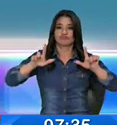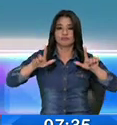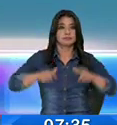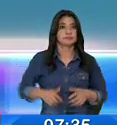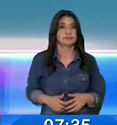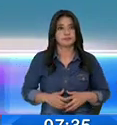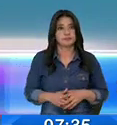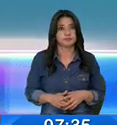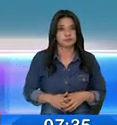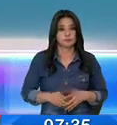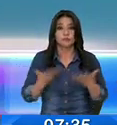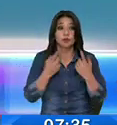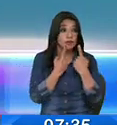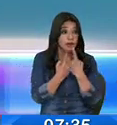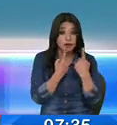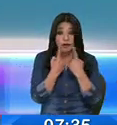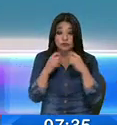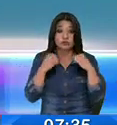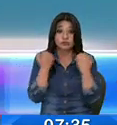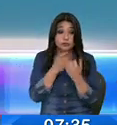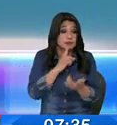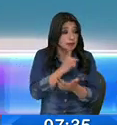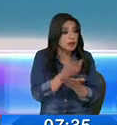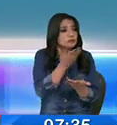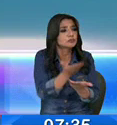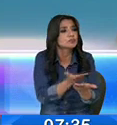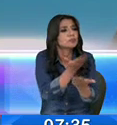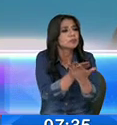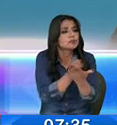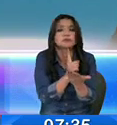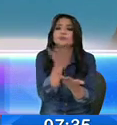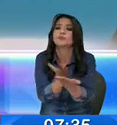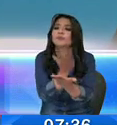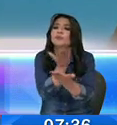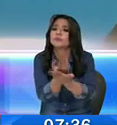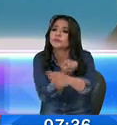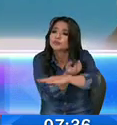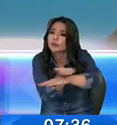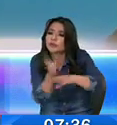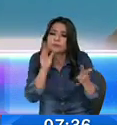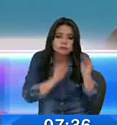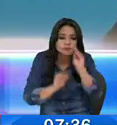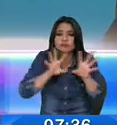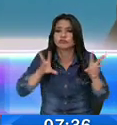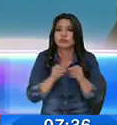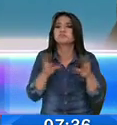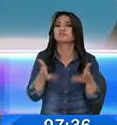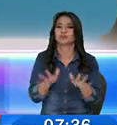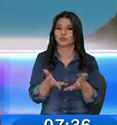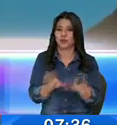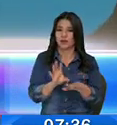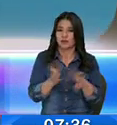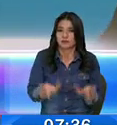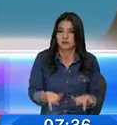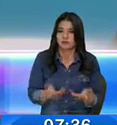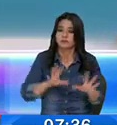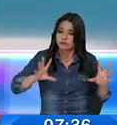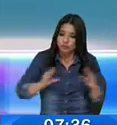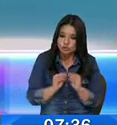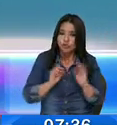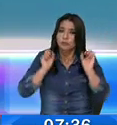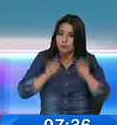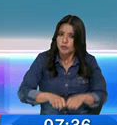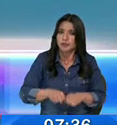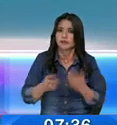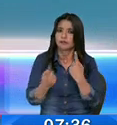decir no hubo un diálogo social que permita potenciar digo todas estas capacidades que tenemos todos los sectores